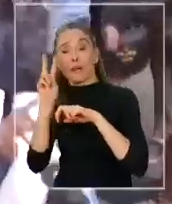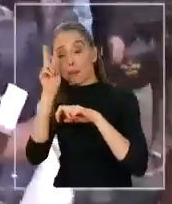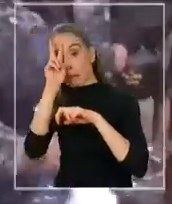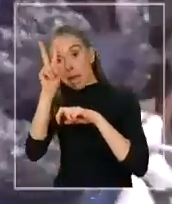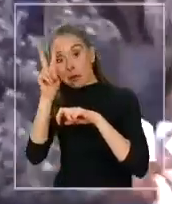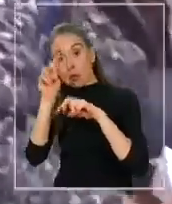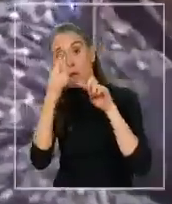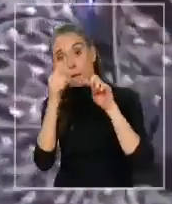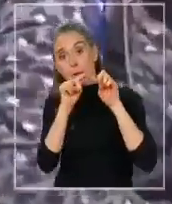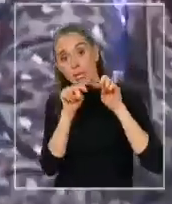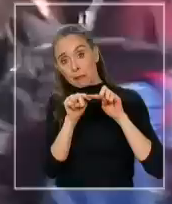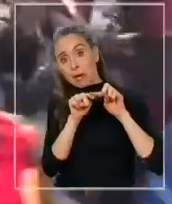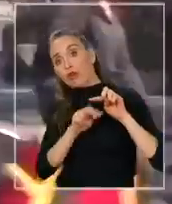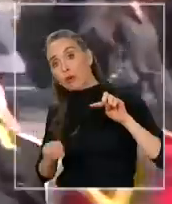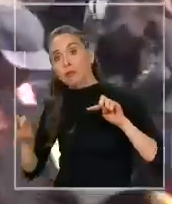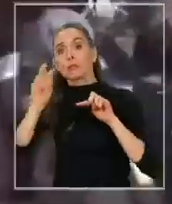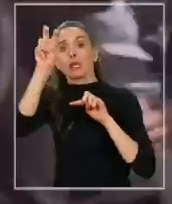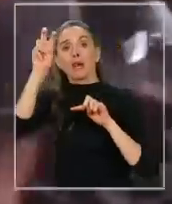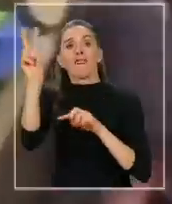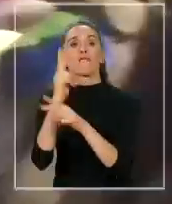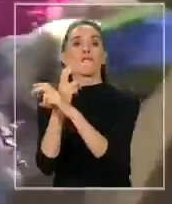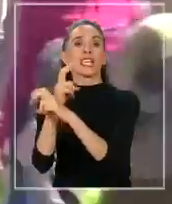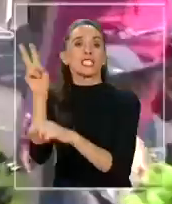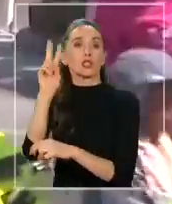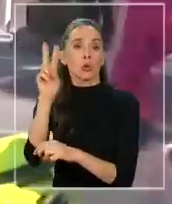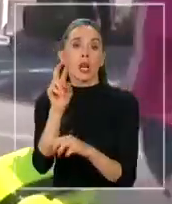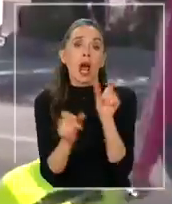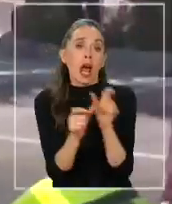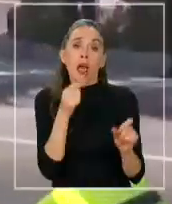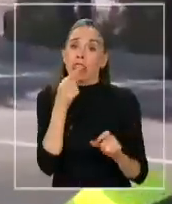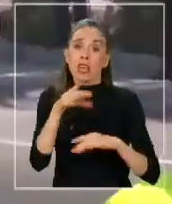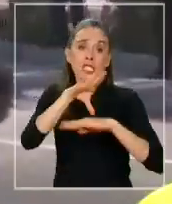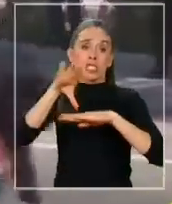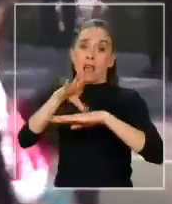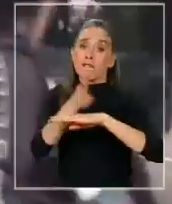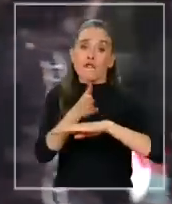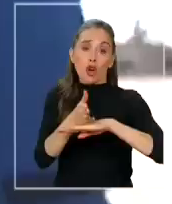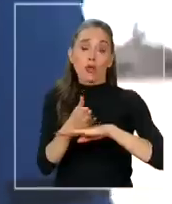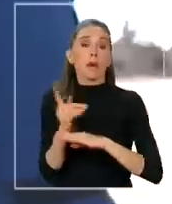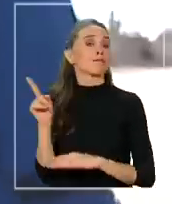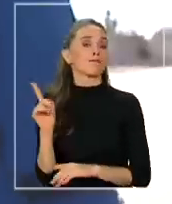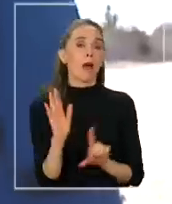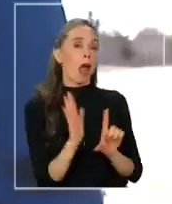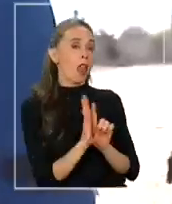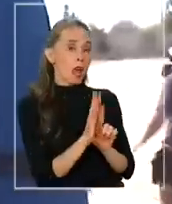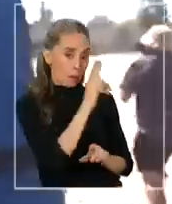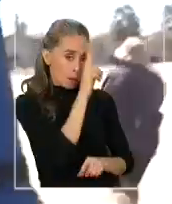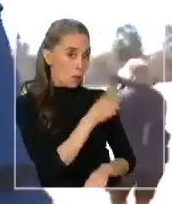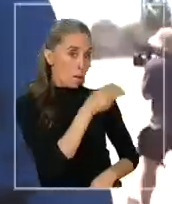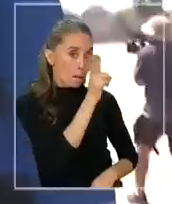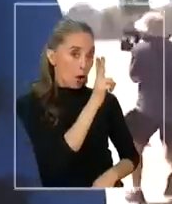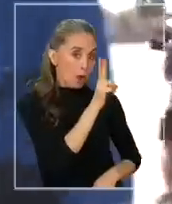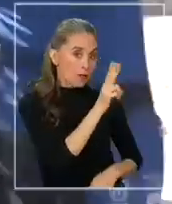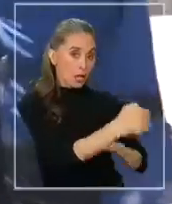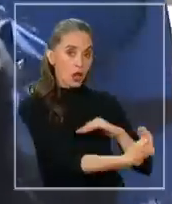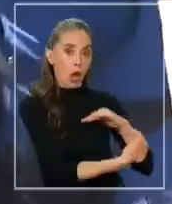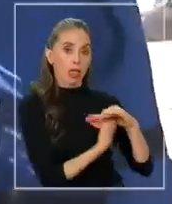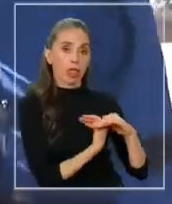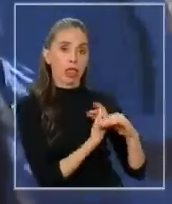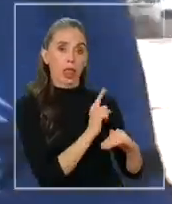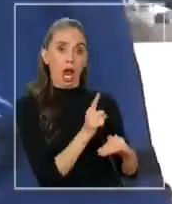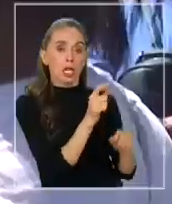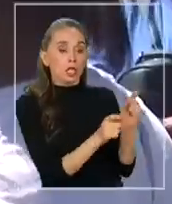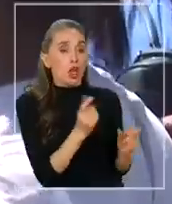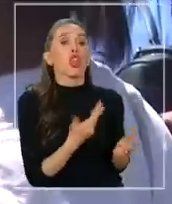origen es el argumento de los migrantes en la frontera. Sin embargo, las leyes peruanas les han prohibido el ingreso a